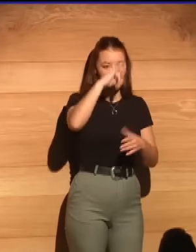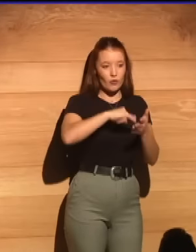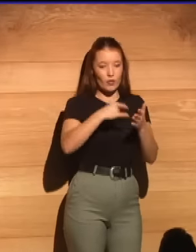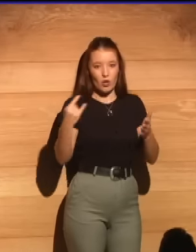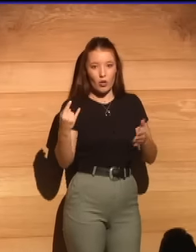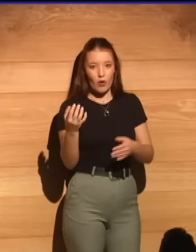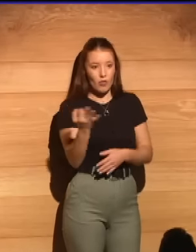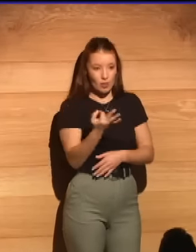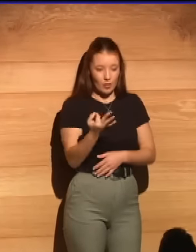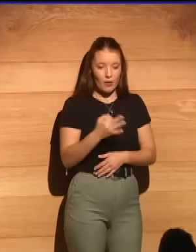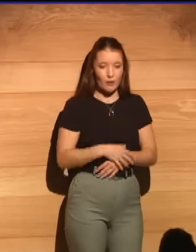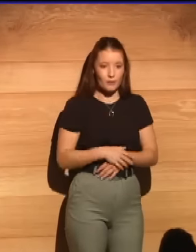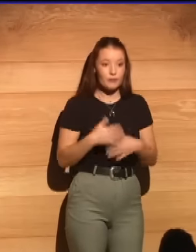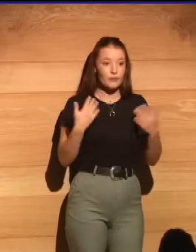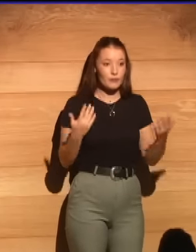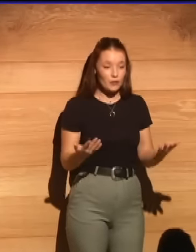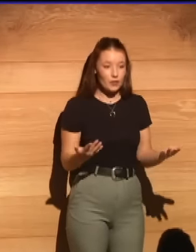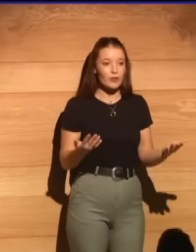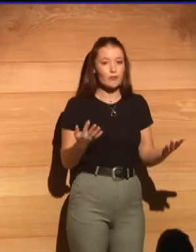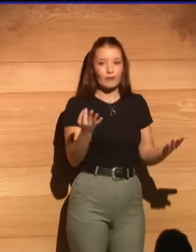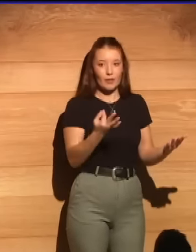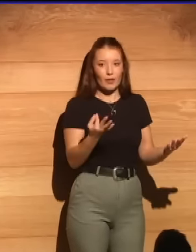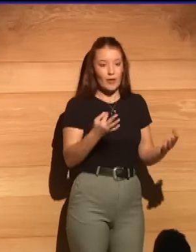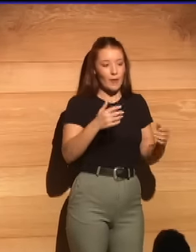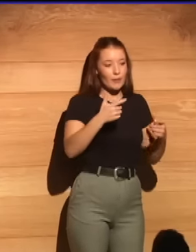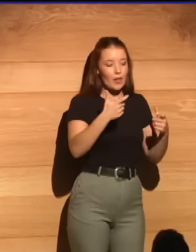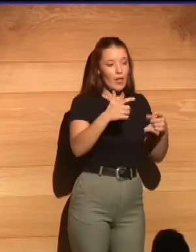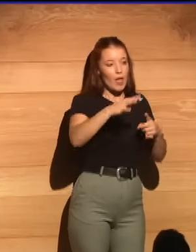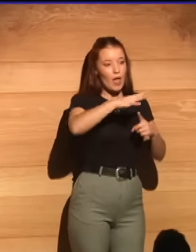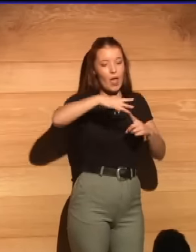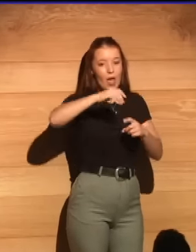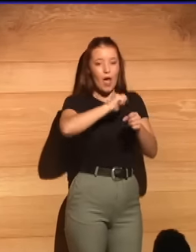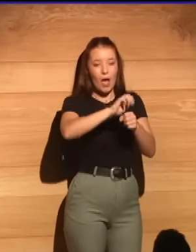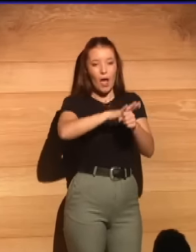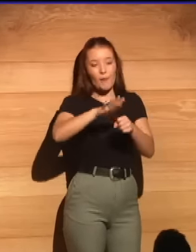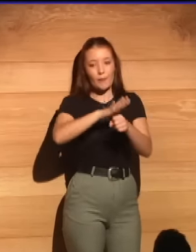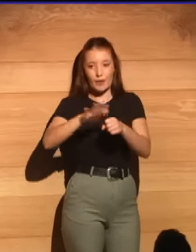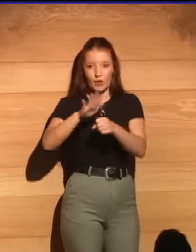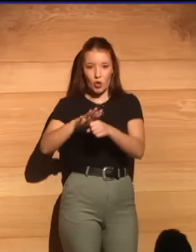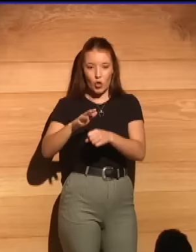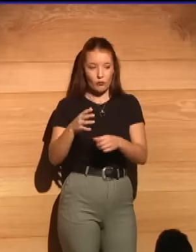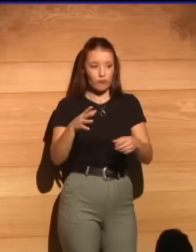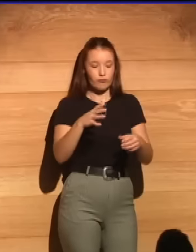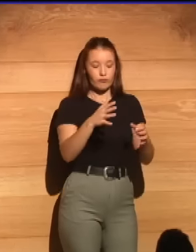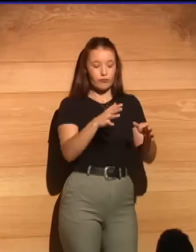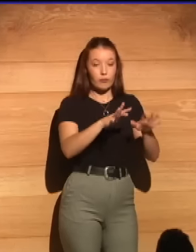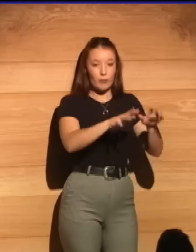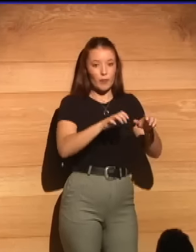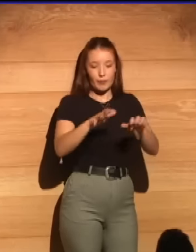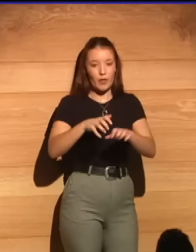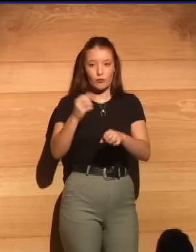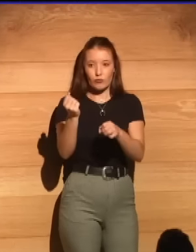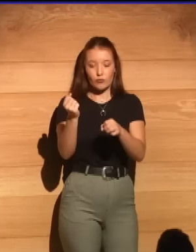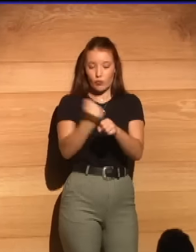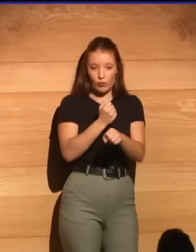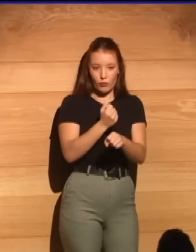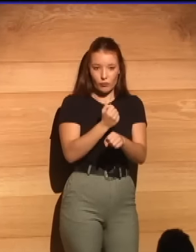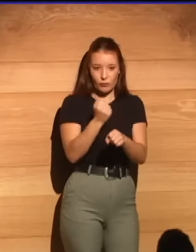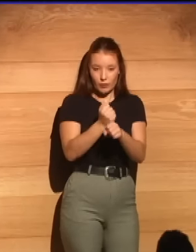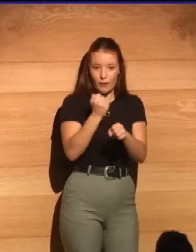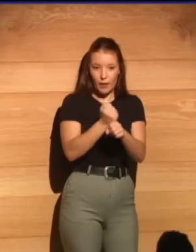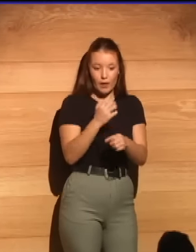tenemos de actuar no en un ámbito, sino en muchos a la vez, ¿no? En el ámbito de reformar los currículums en primaria y secundaria para incorporar